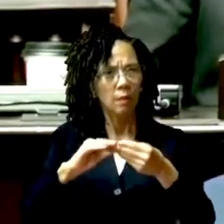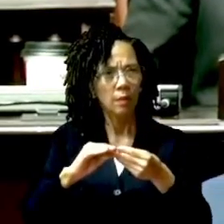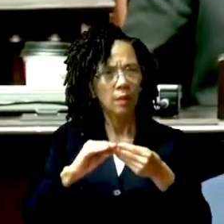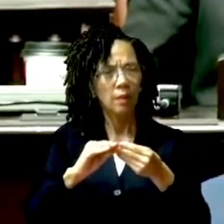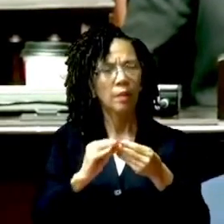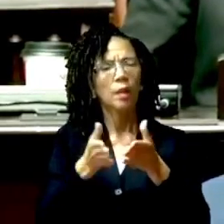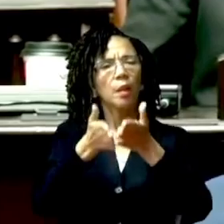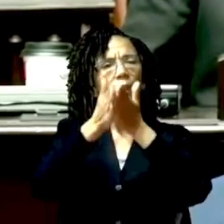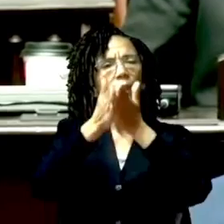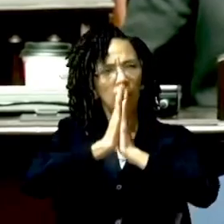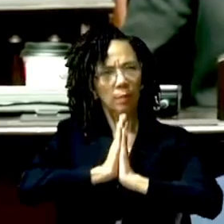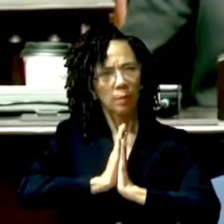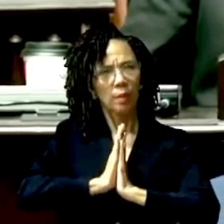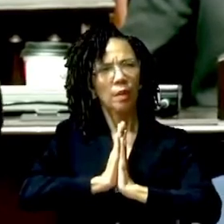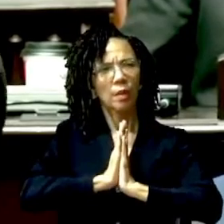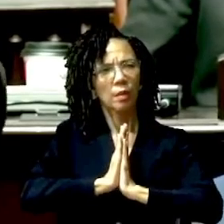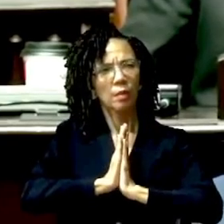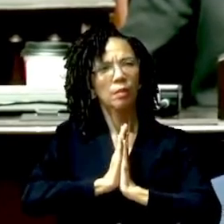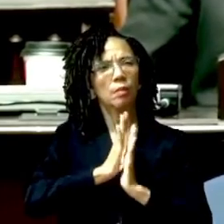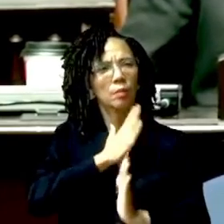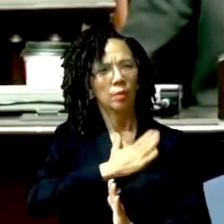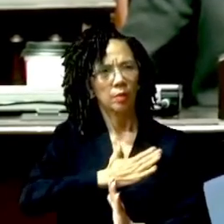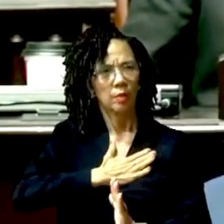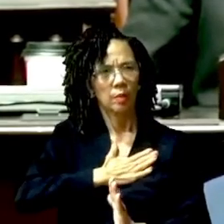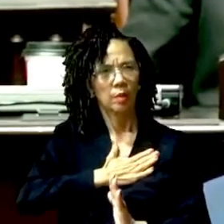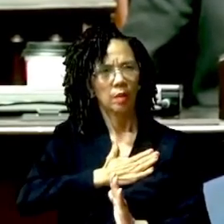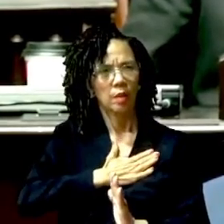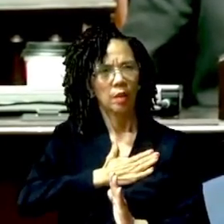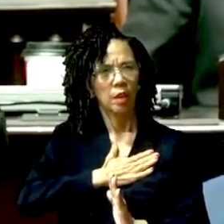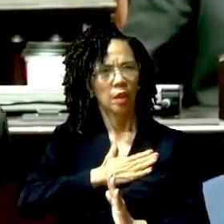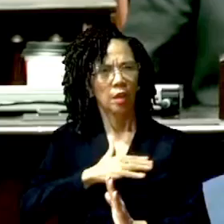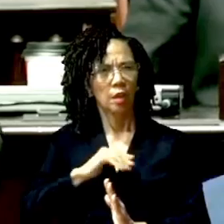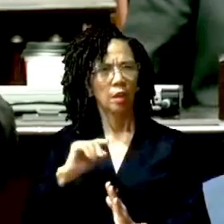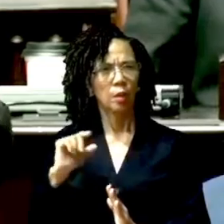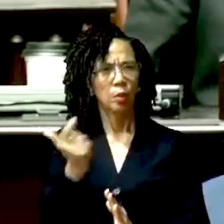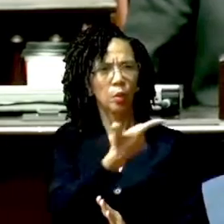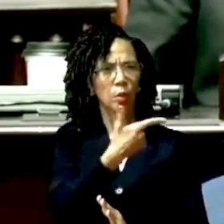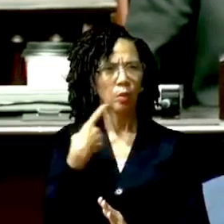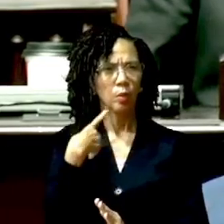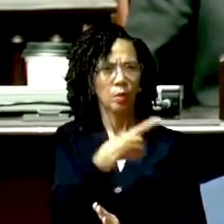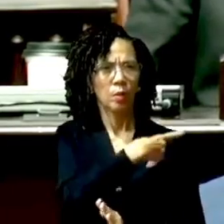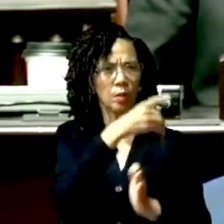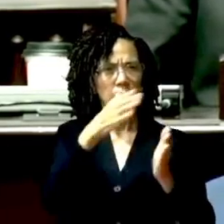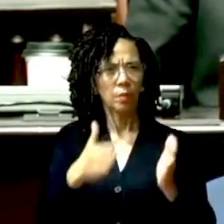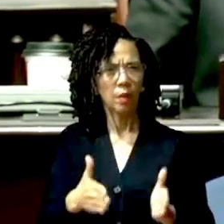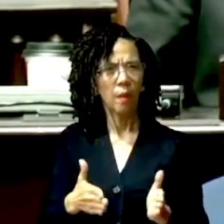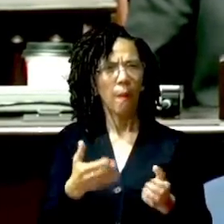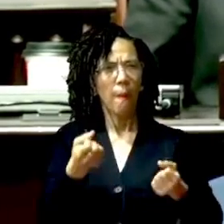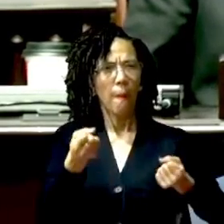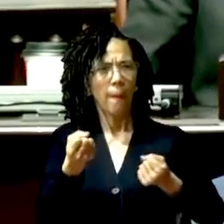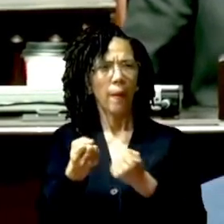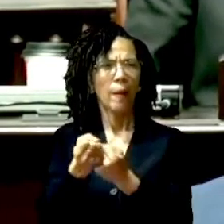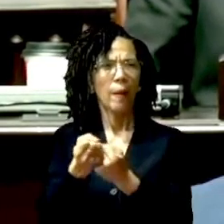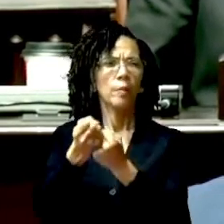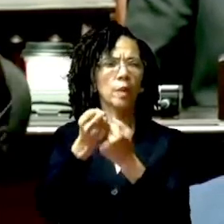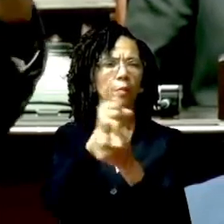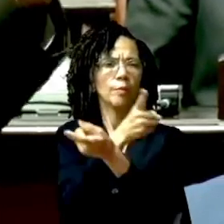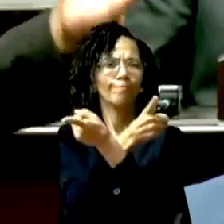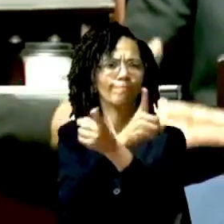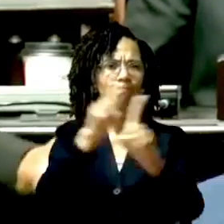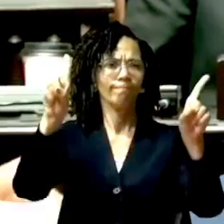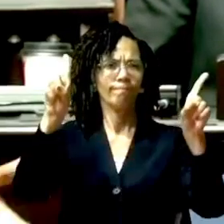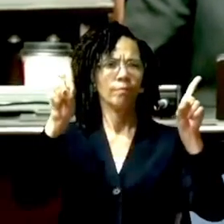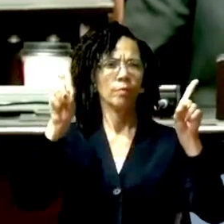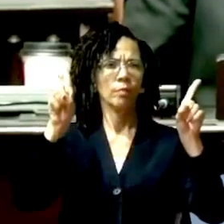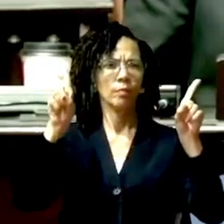pido que le demos una respuesta unánime a la defensa de la democracia, no en contra de nadie ni a favor